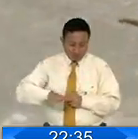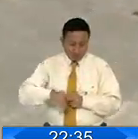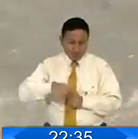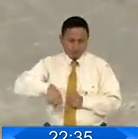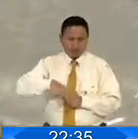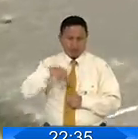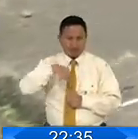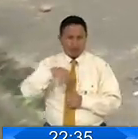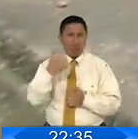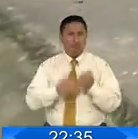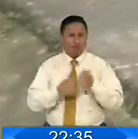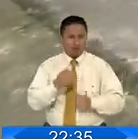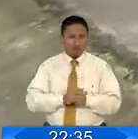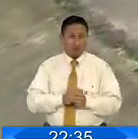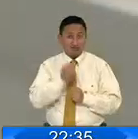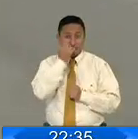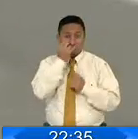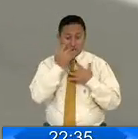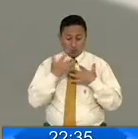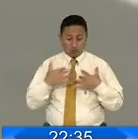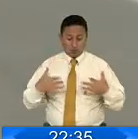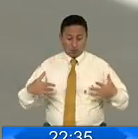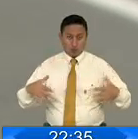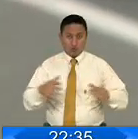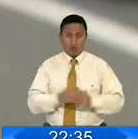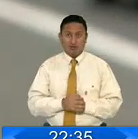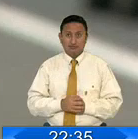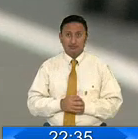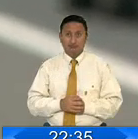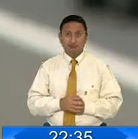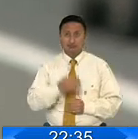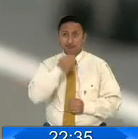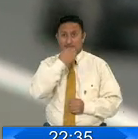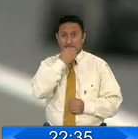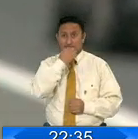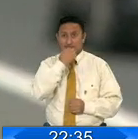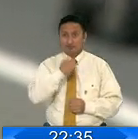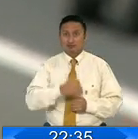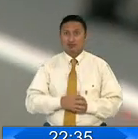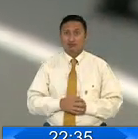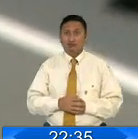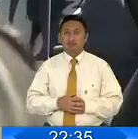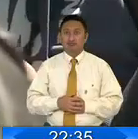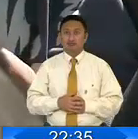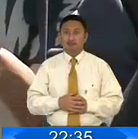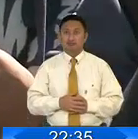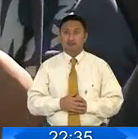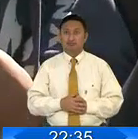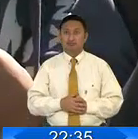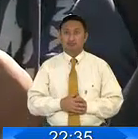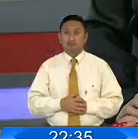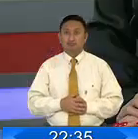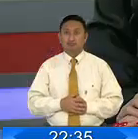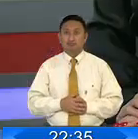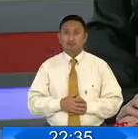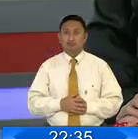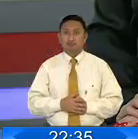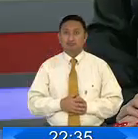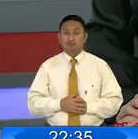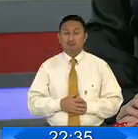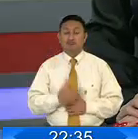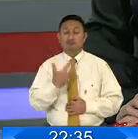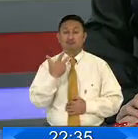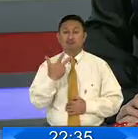grave pasó, la sangre derramada ni la lluvia la borró. En Quito informó Iván Casamén.